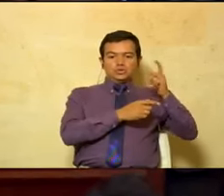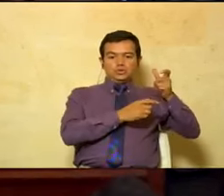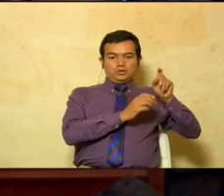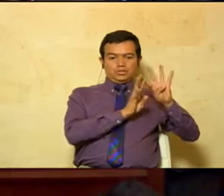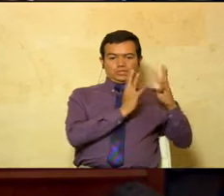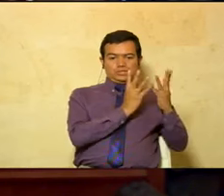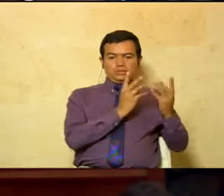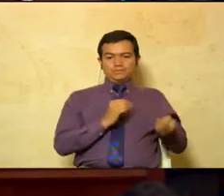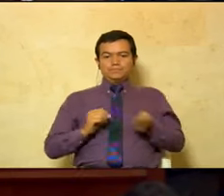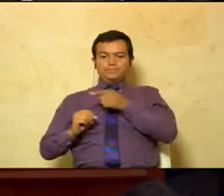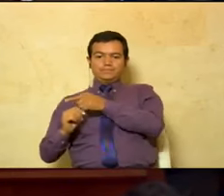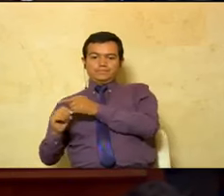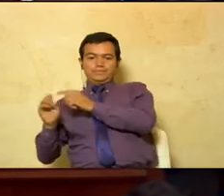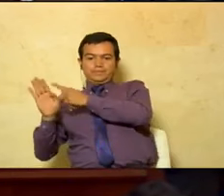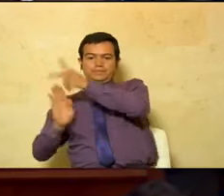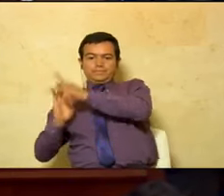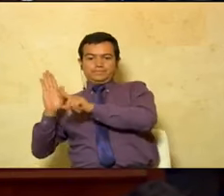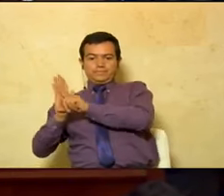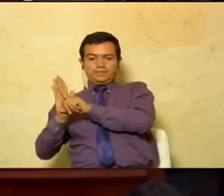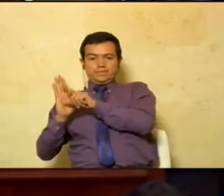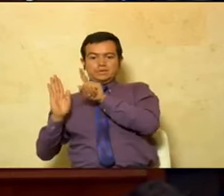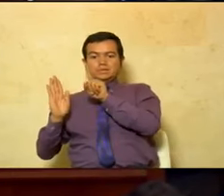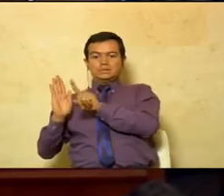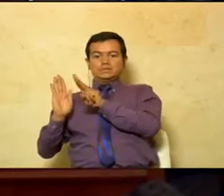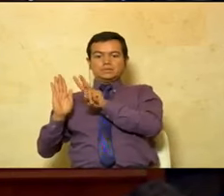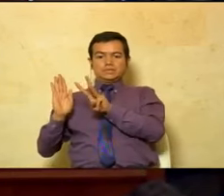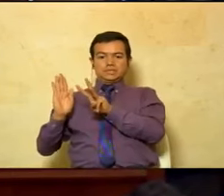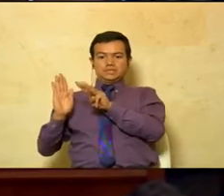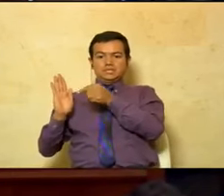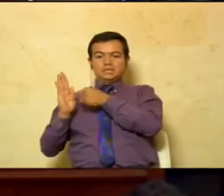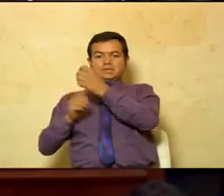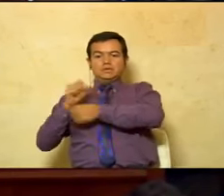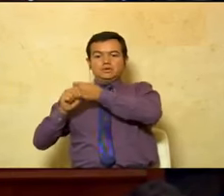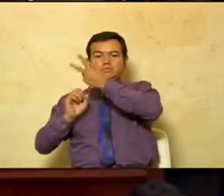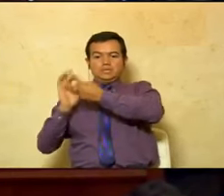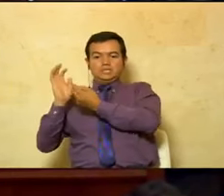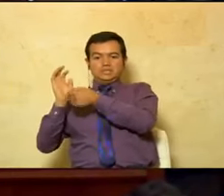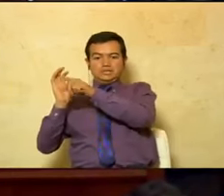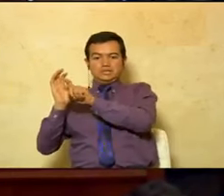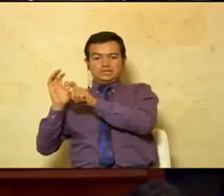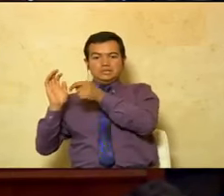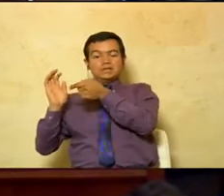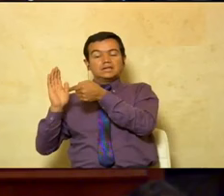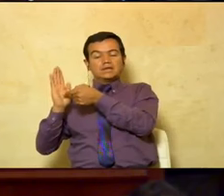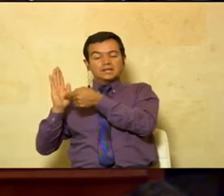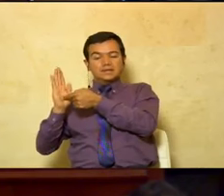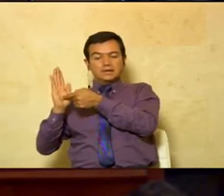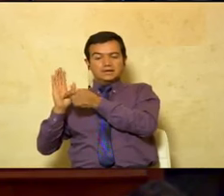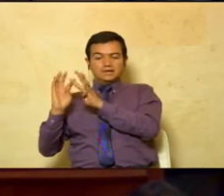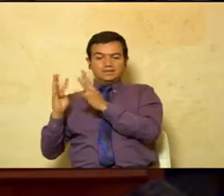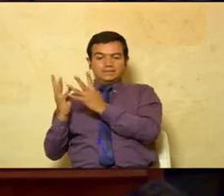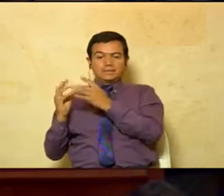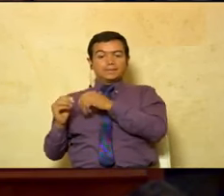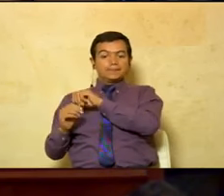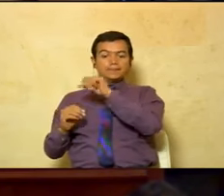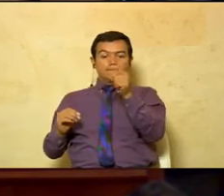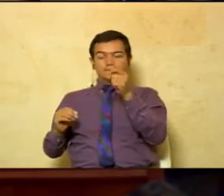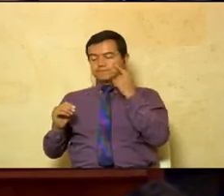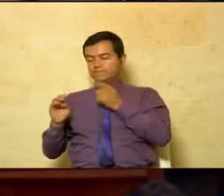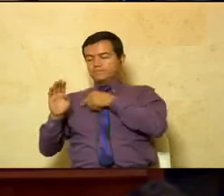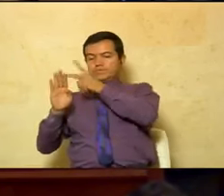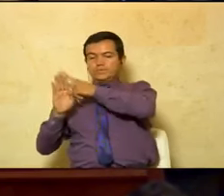número 1237 cámara proyecto de ley número 0 7 2017